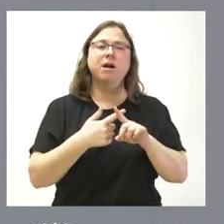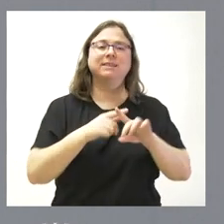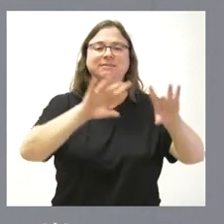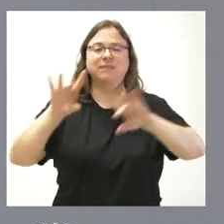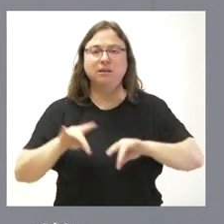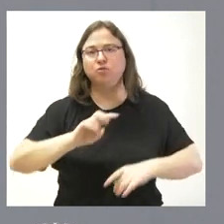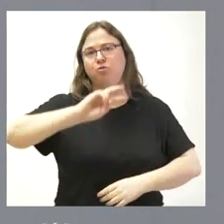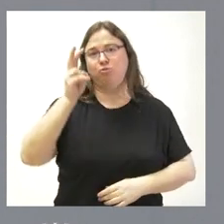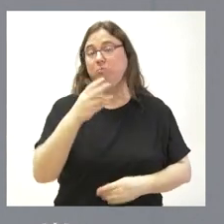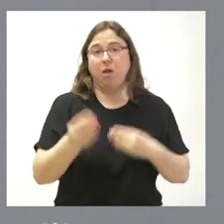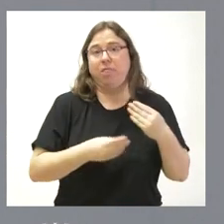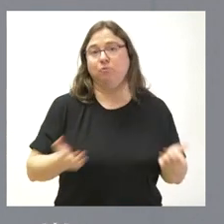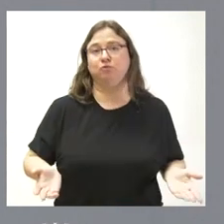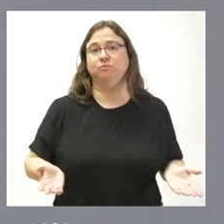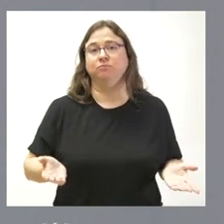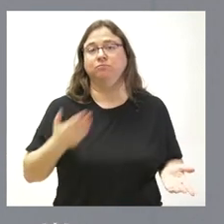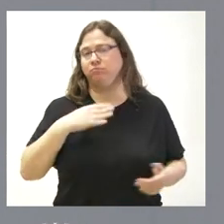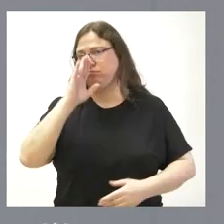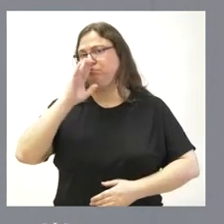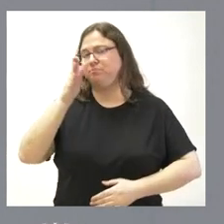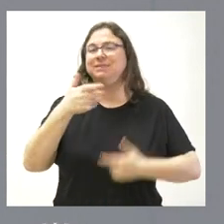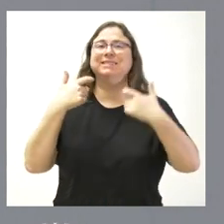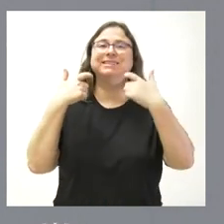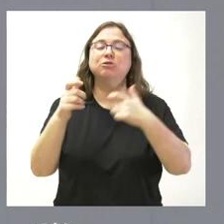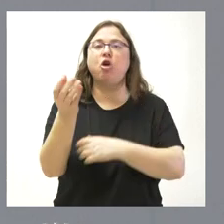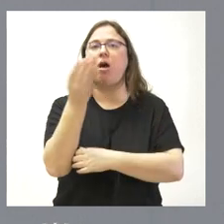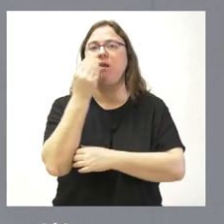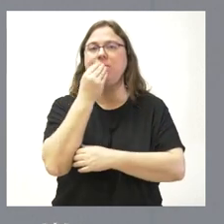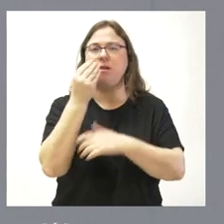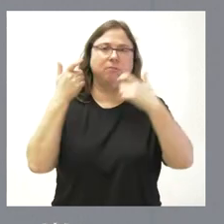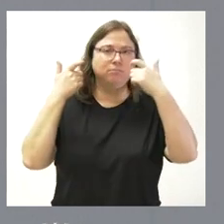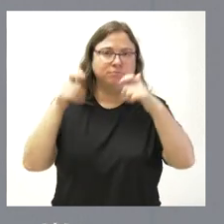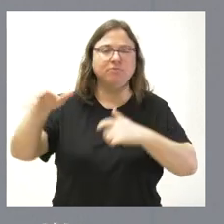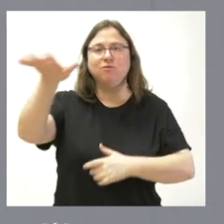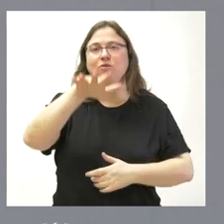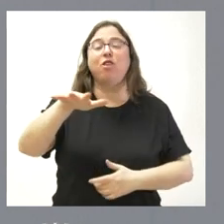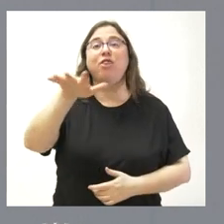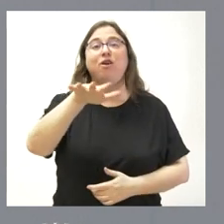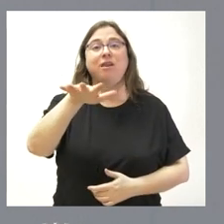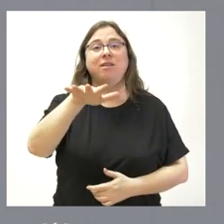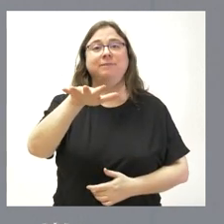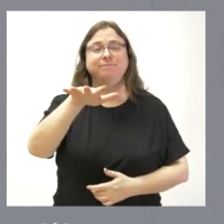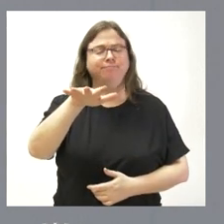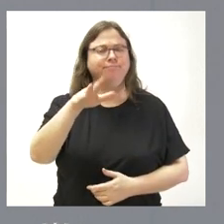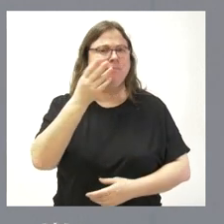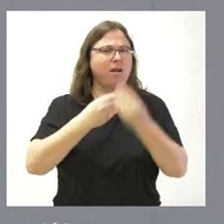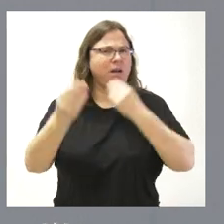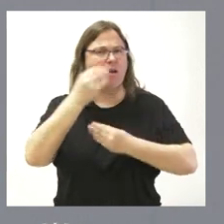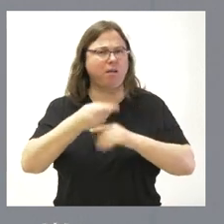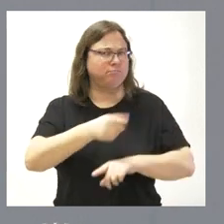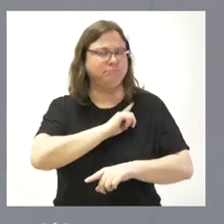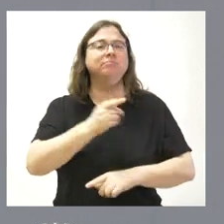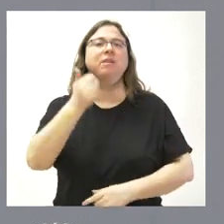actividad Esto es lo que hacemos entrando de lleno en el sector agroalimentario y entrando de lleno en un lugar de Gran consumo a nivel mundial que es